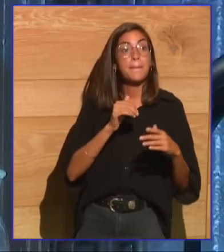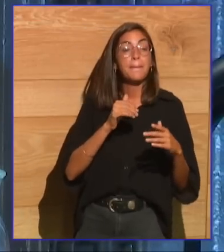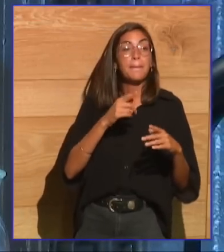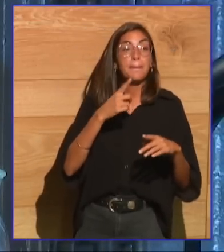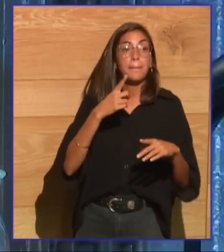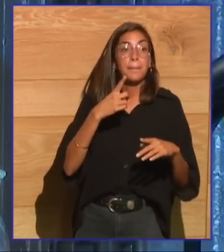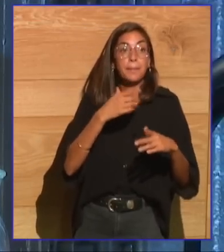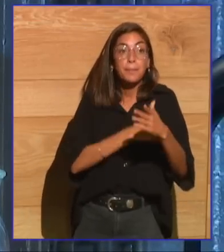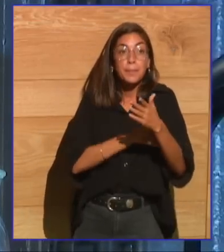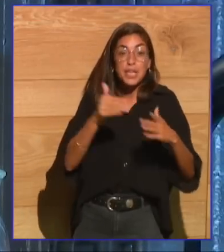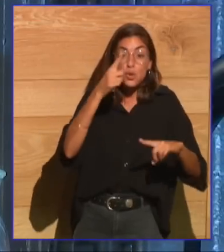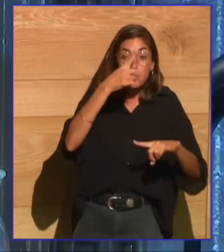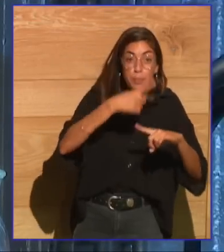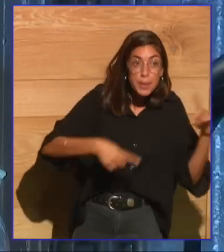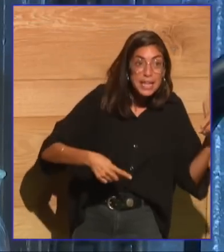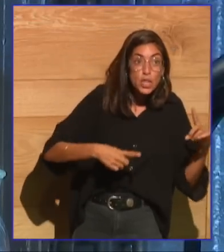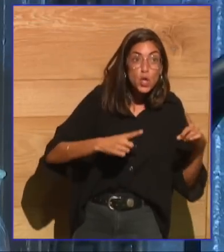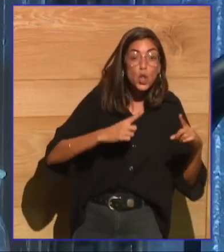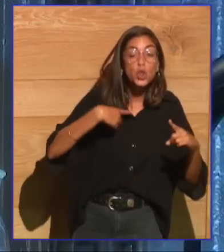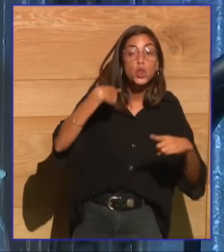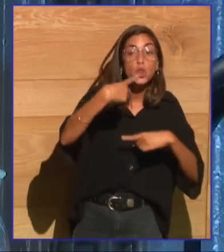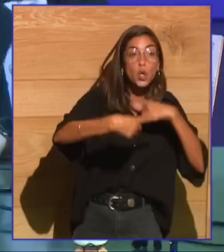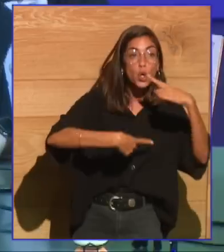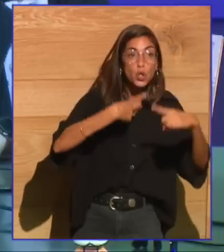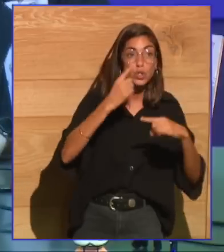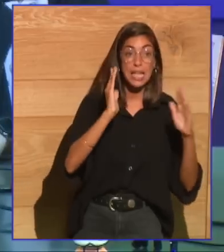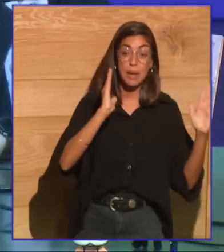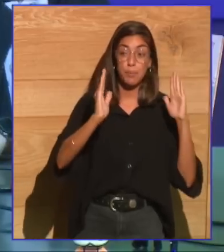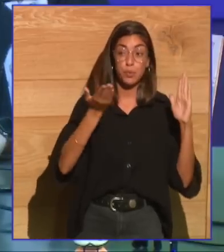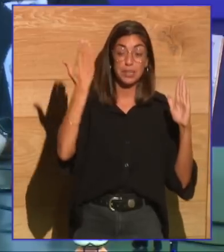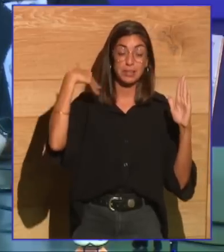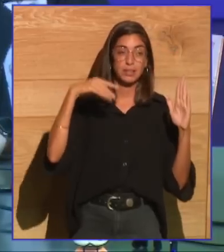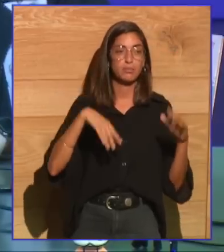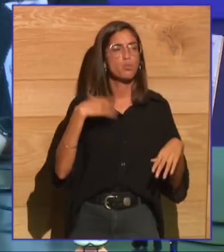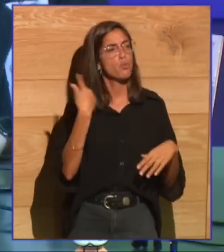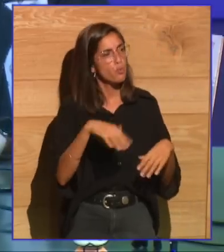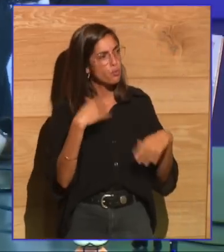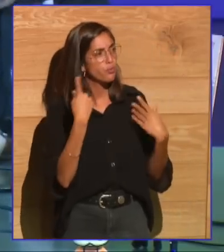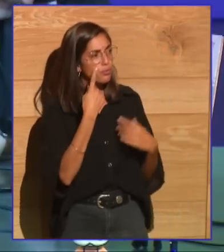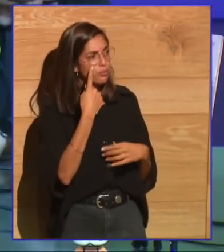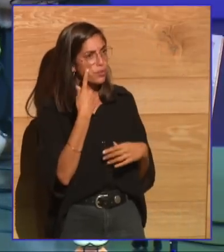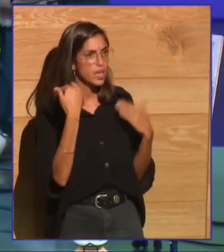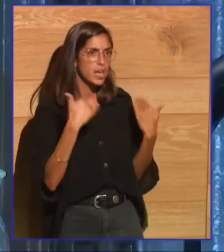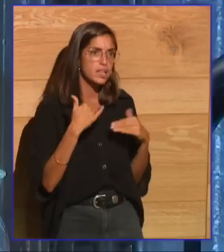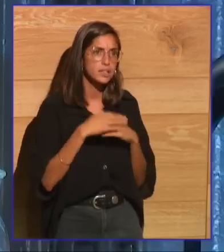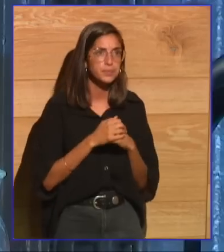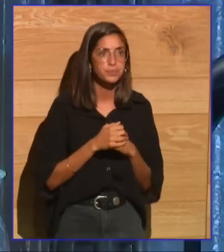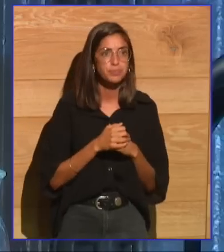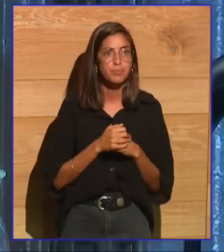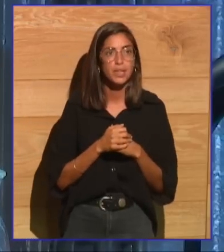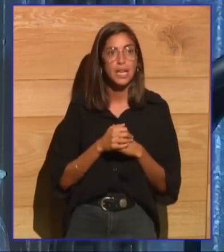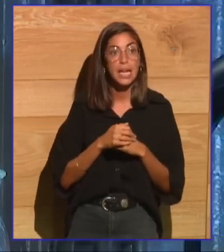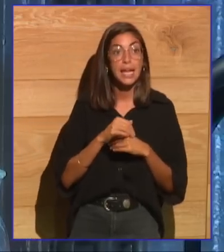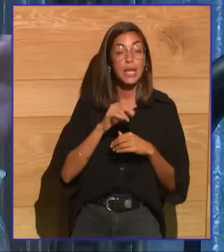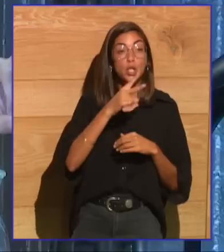dólares diarios de la época a tener hizo que a una inflación del 207 por